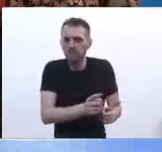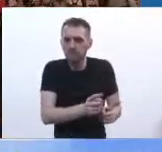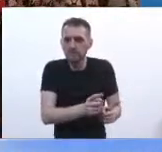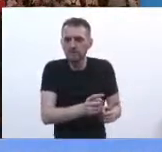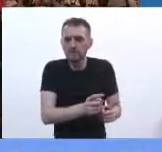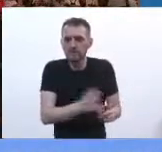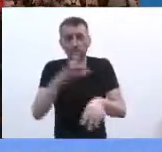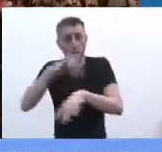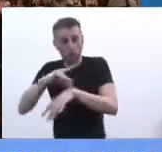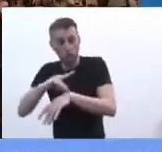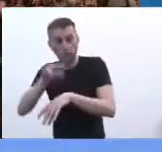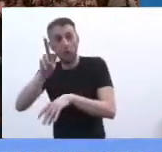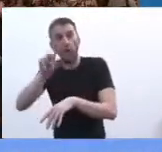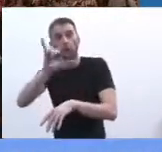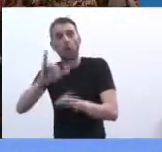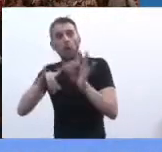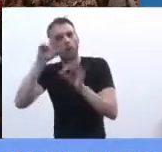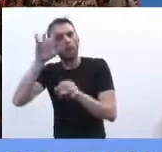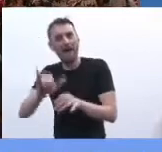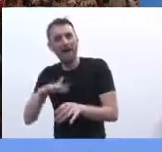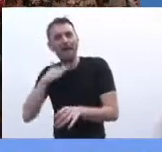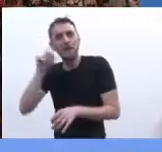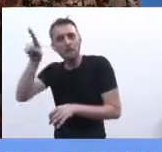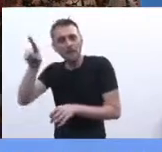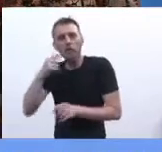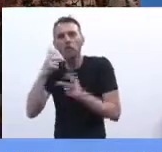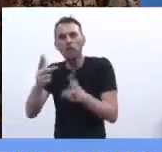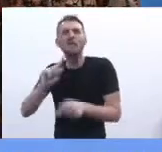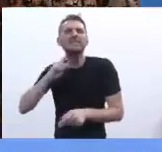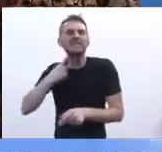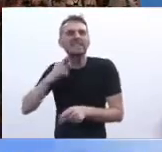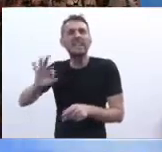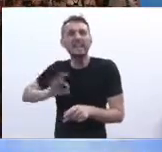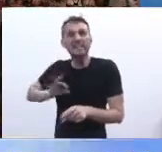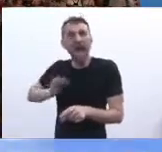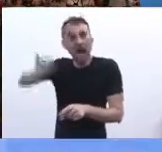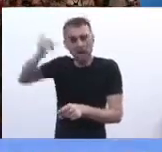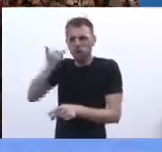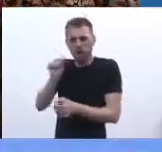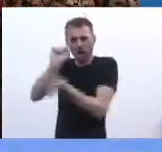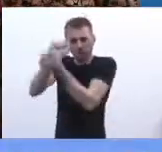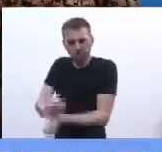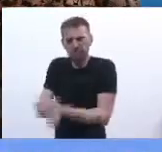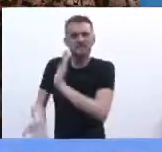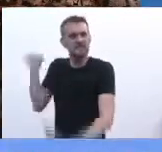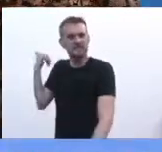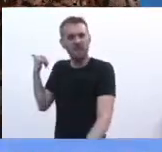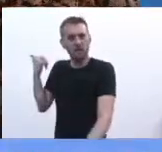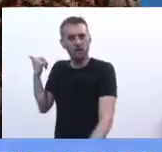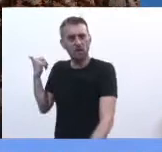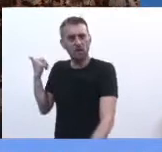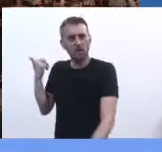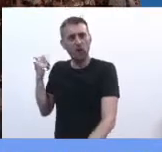y la doctora vázquez de méxico dijo que hace 13 años que se despiden realizó y sin embargo